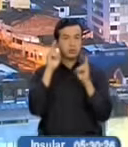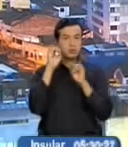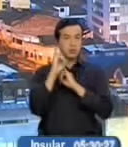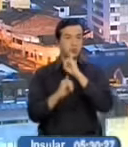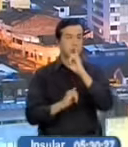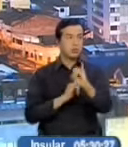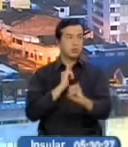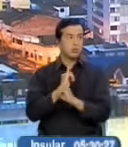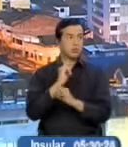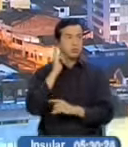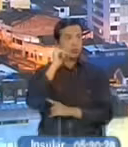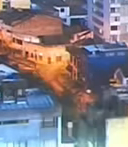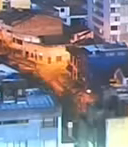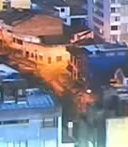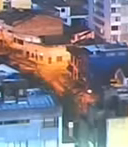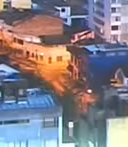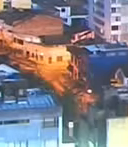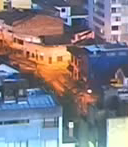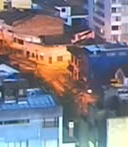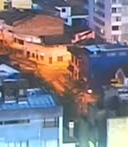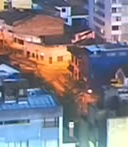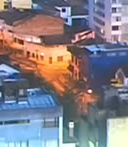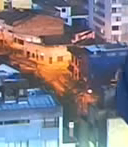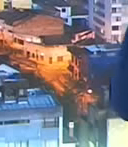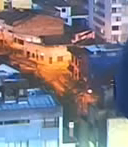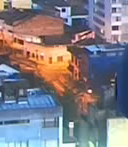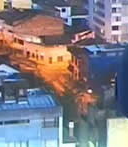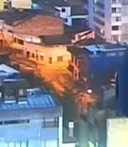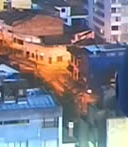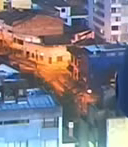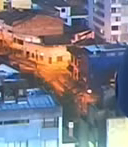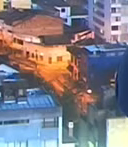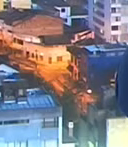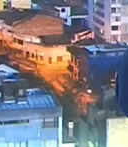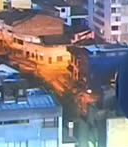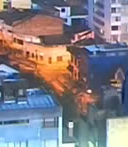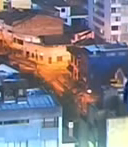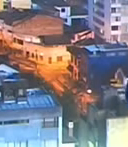internacional. No sé, ¿me confirma mi señor productor?